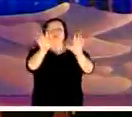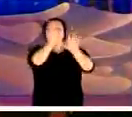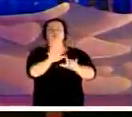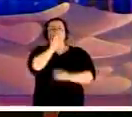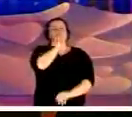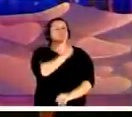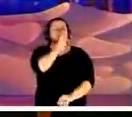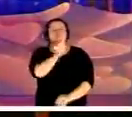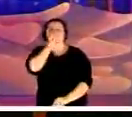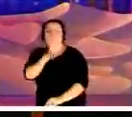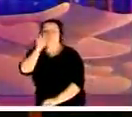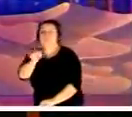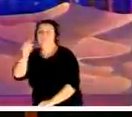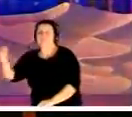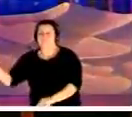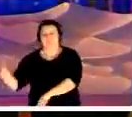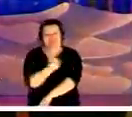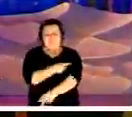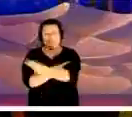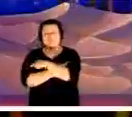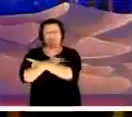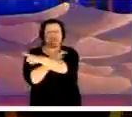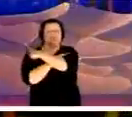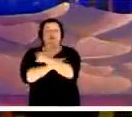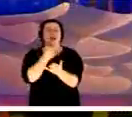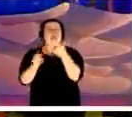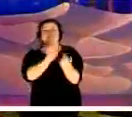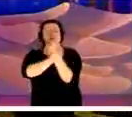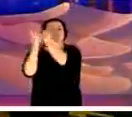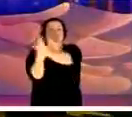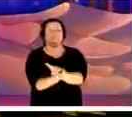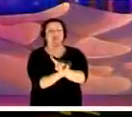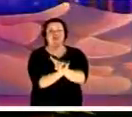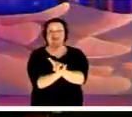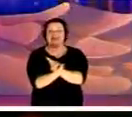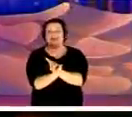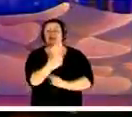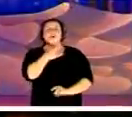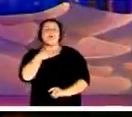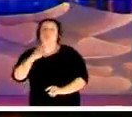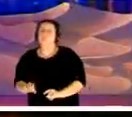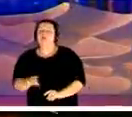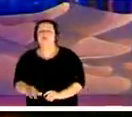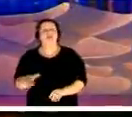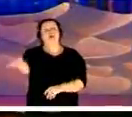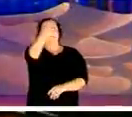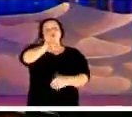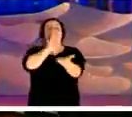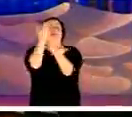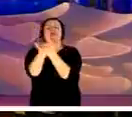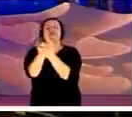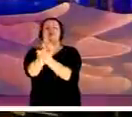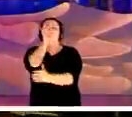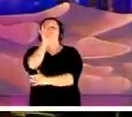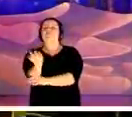que prometen todas esas sanguijuelas al revés suele ocurrir. Pues les pido que prometan que este año el